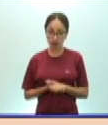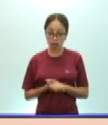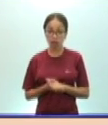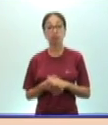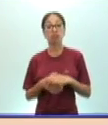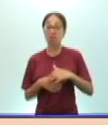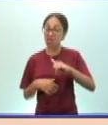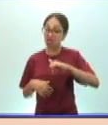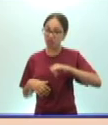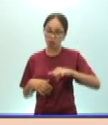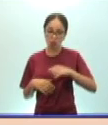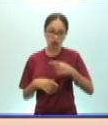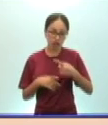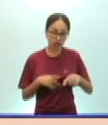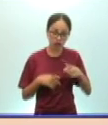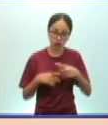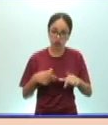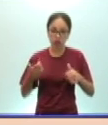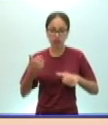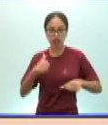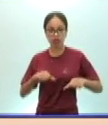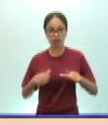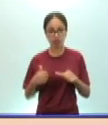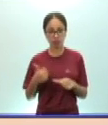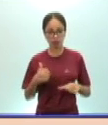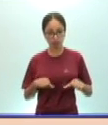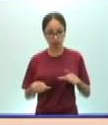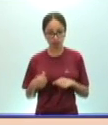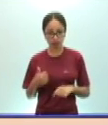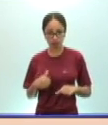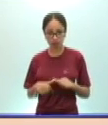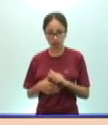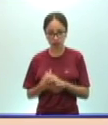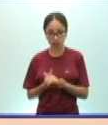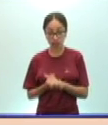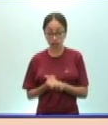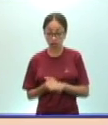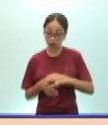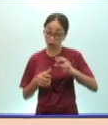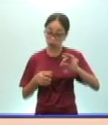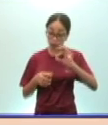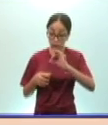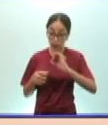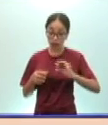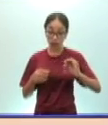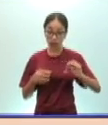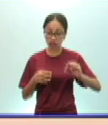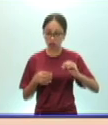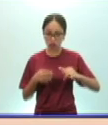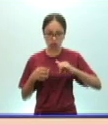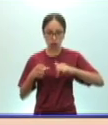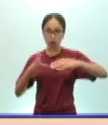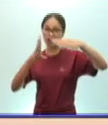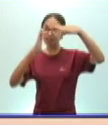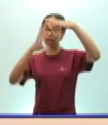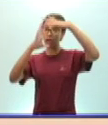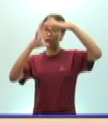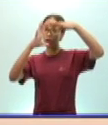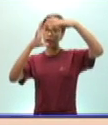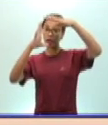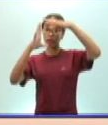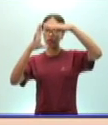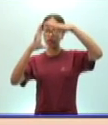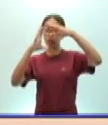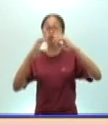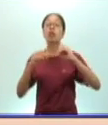de tiza, agua y talco. ¿Por qué? Porque las partículas o bien pueden estar en la superficie del líquido o mantenerse en